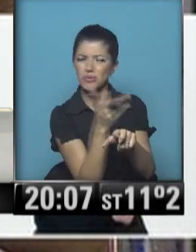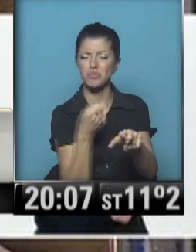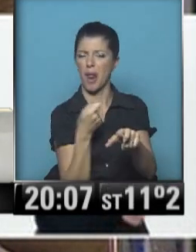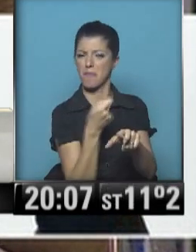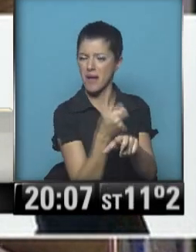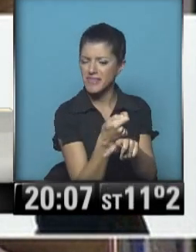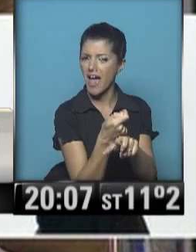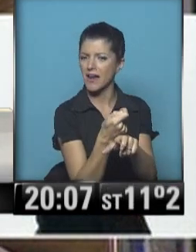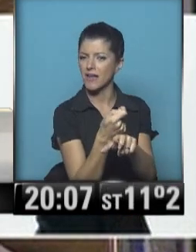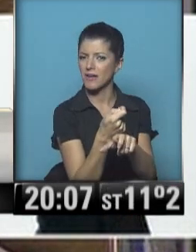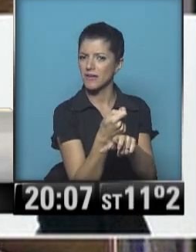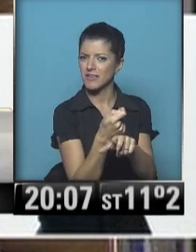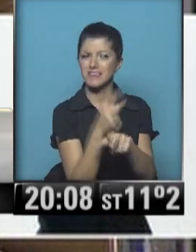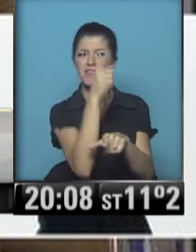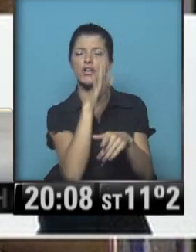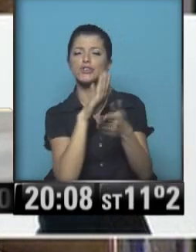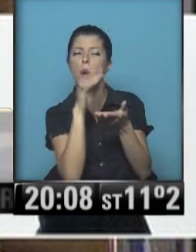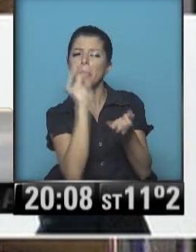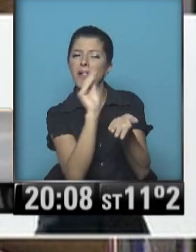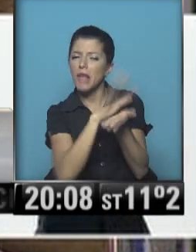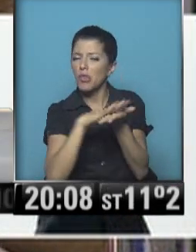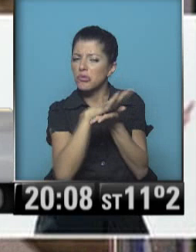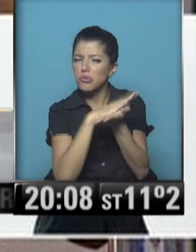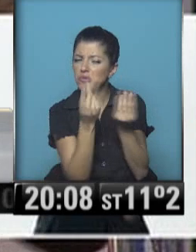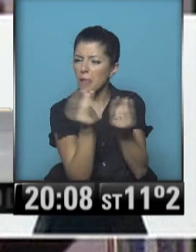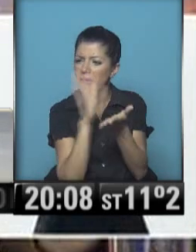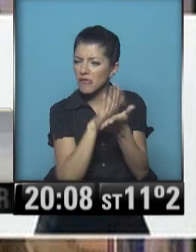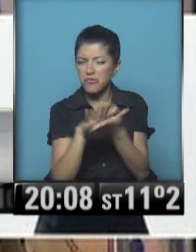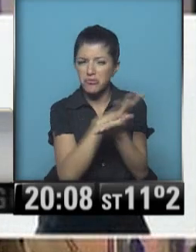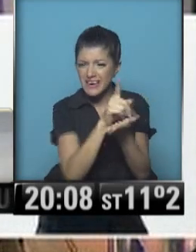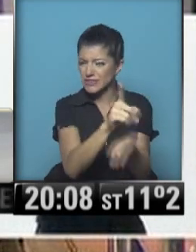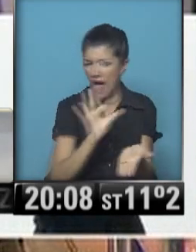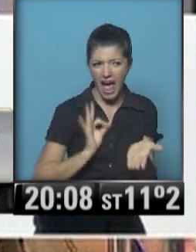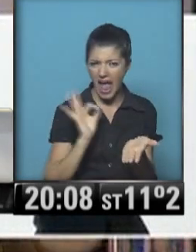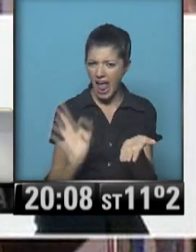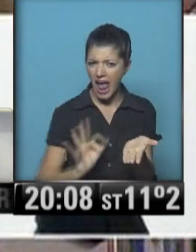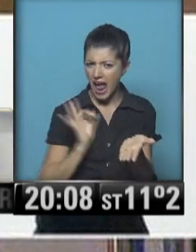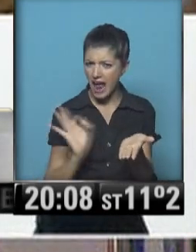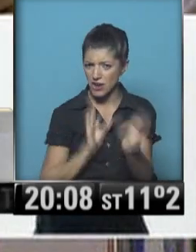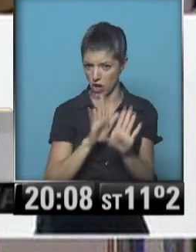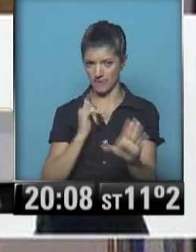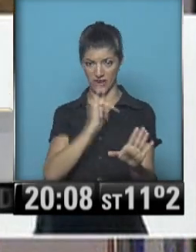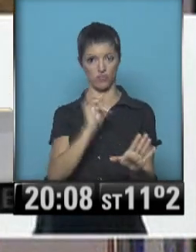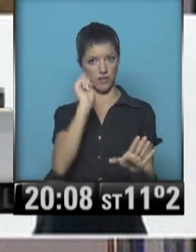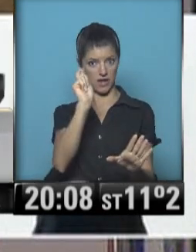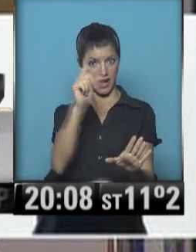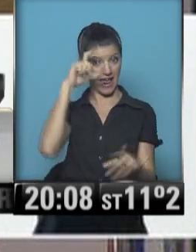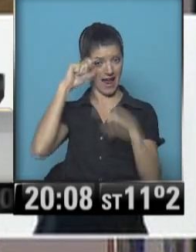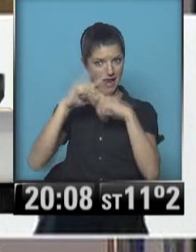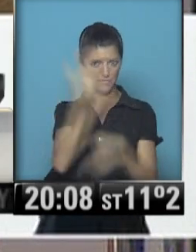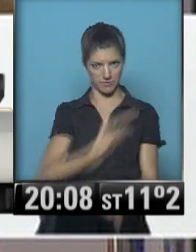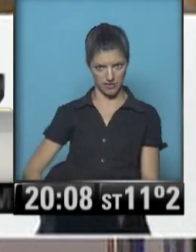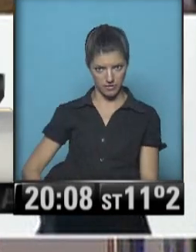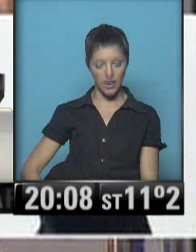causas de lavado de dinero hace años que las tienen y no denunciadas por cualquiera sino por el expresidente del GP